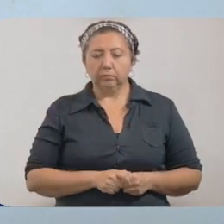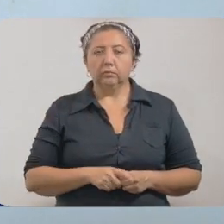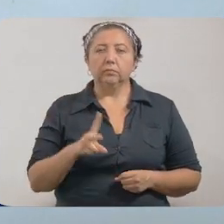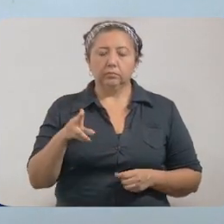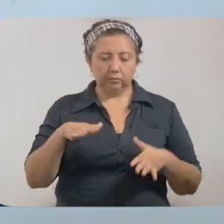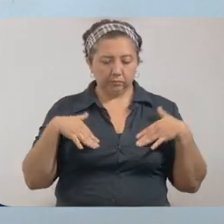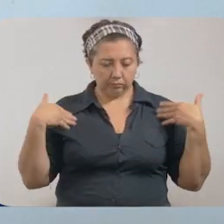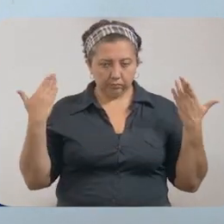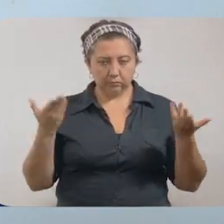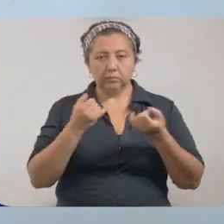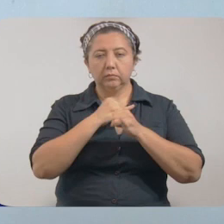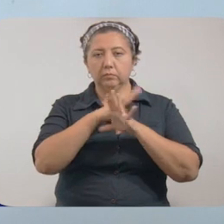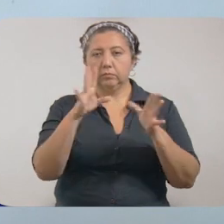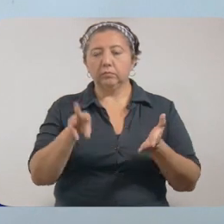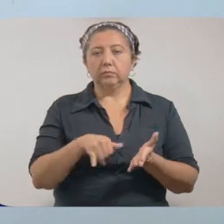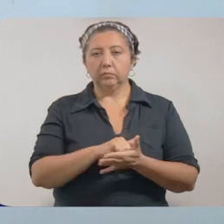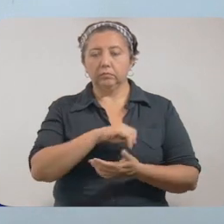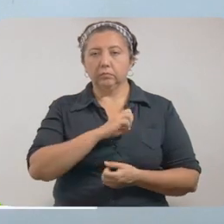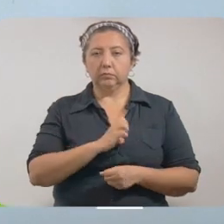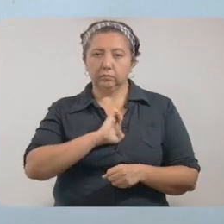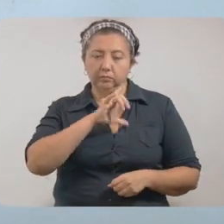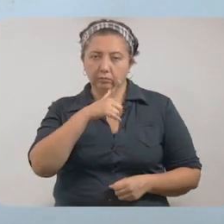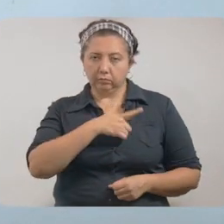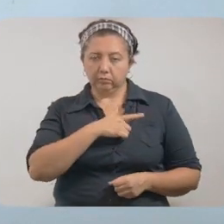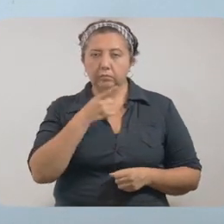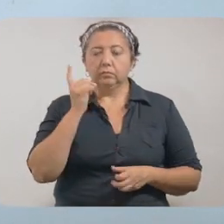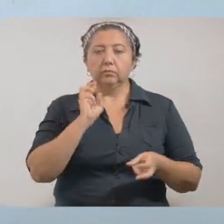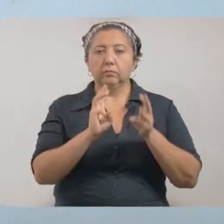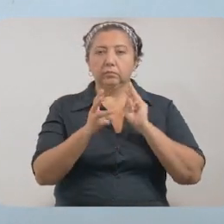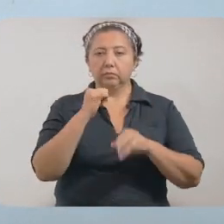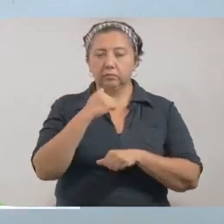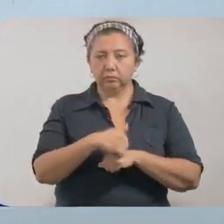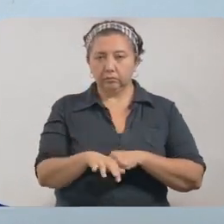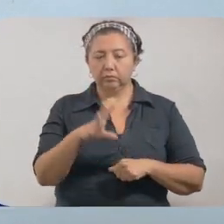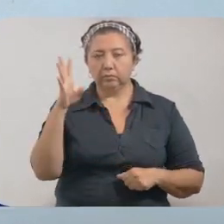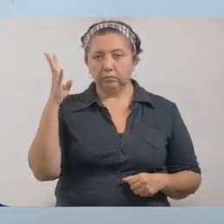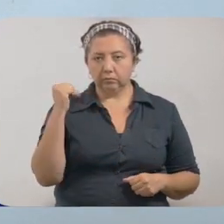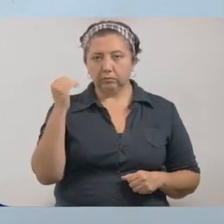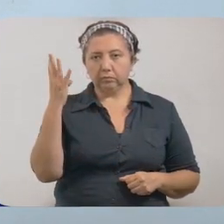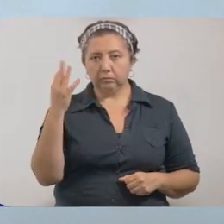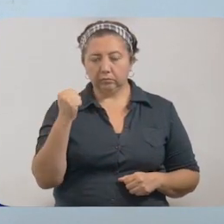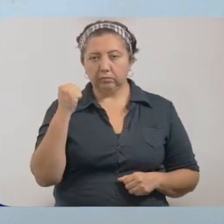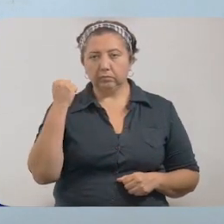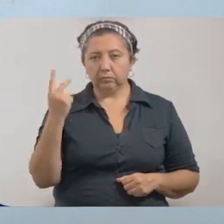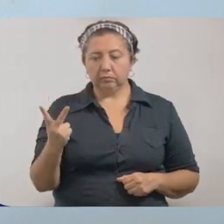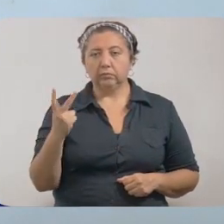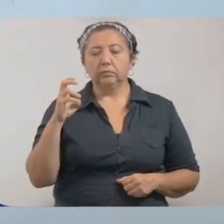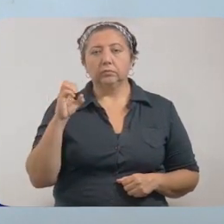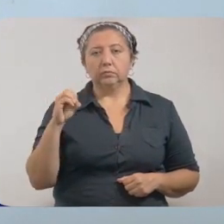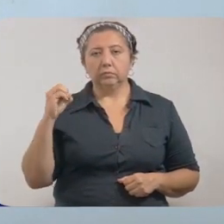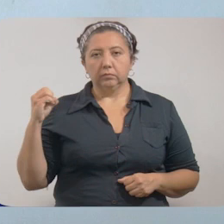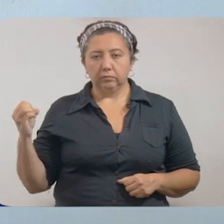coronavirus.yucatán.gob.mx también ofrece información en maya y en español. El chat de WhatsApp en el número